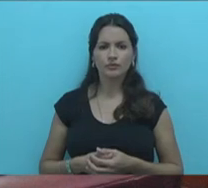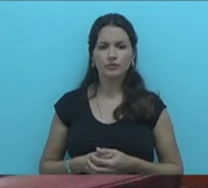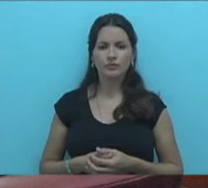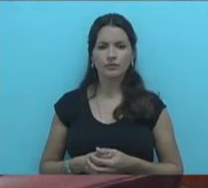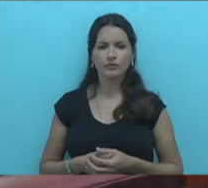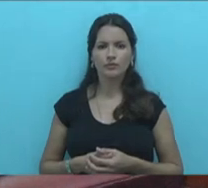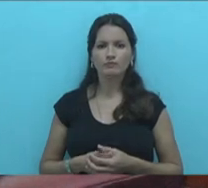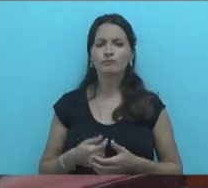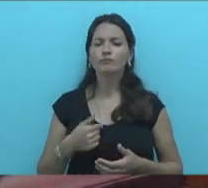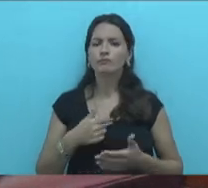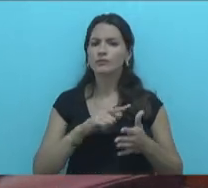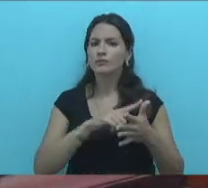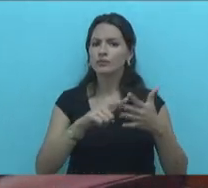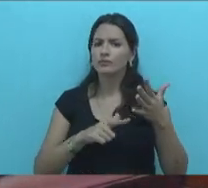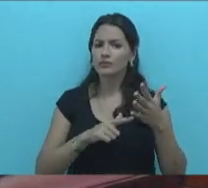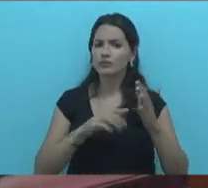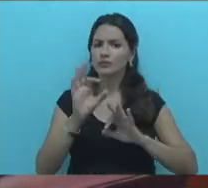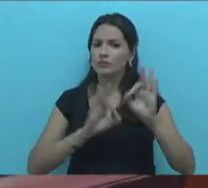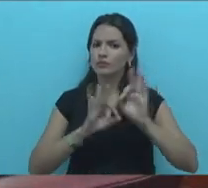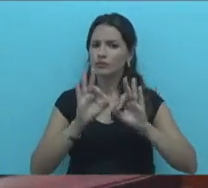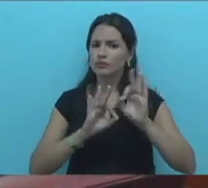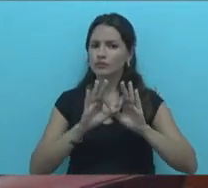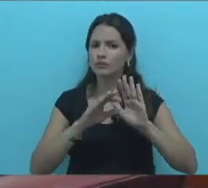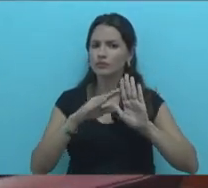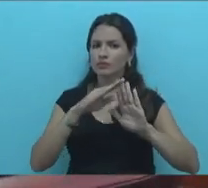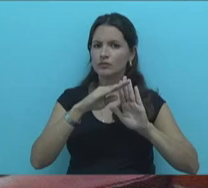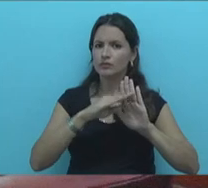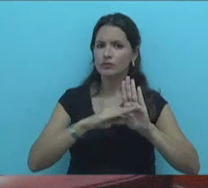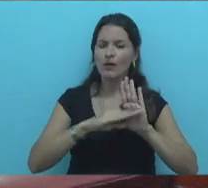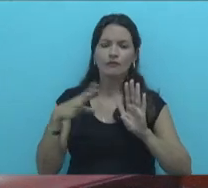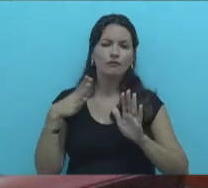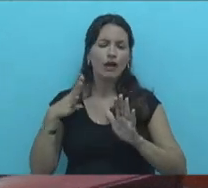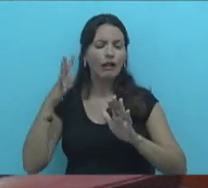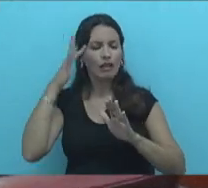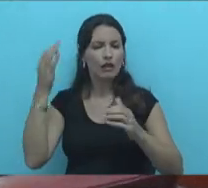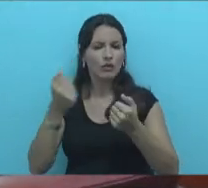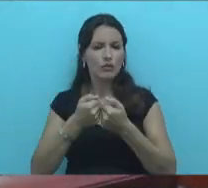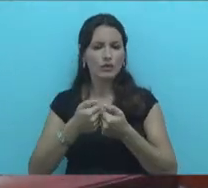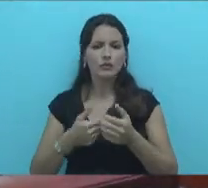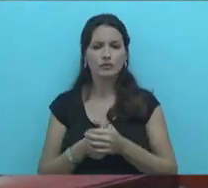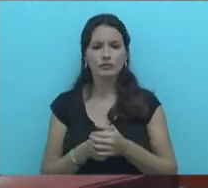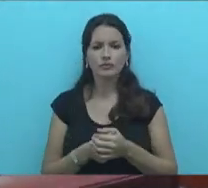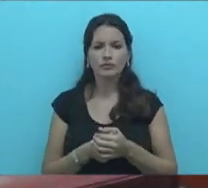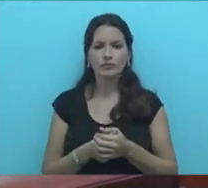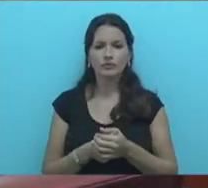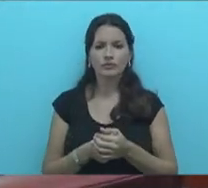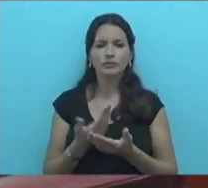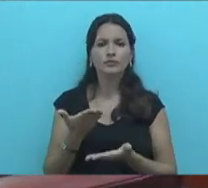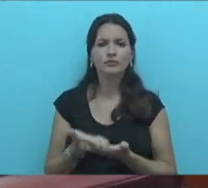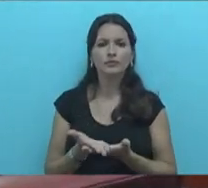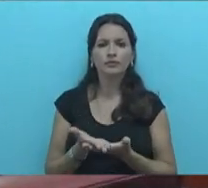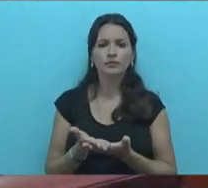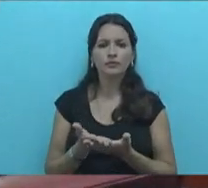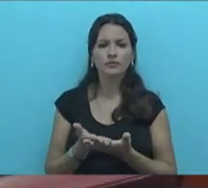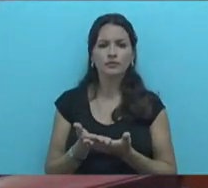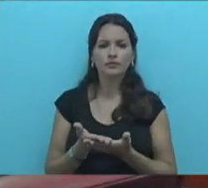los cinco proyectos de preferencia acordados para hoy no tuvieron dictamen en sus respectivas comisiones, solicito que para